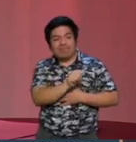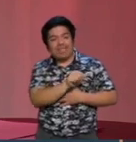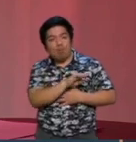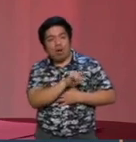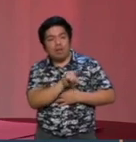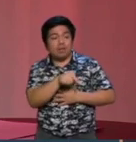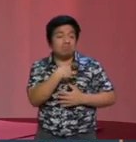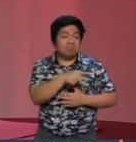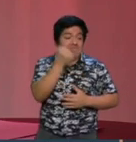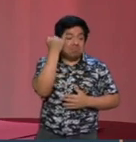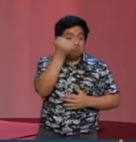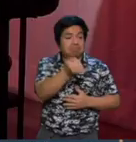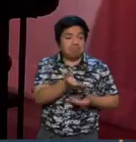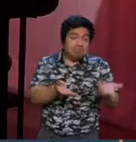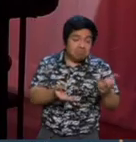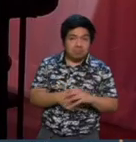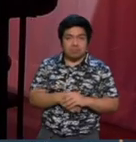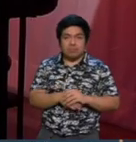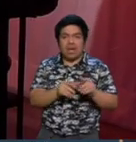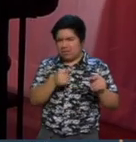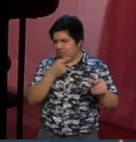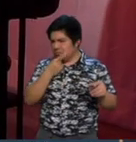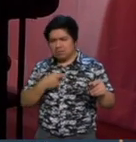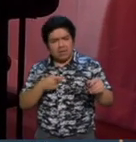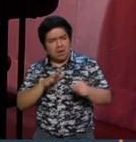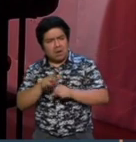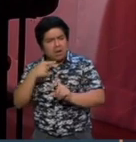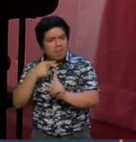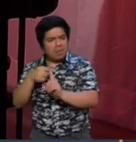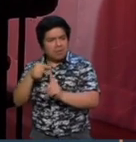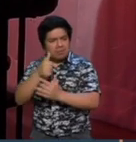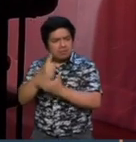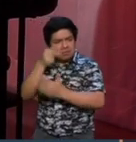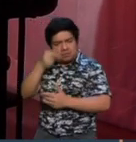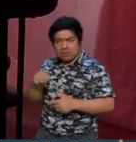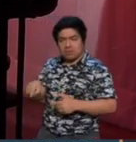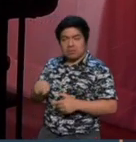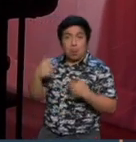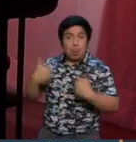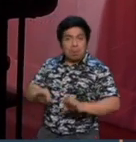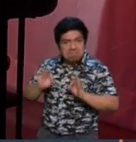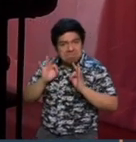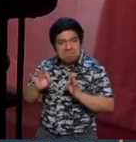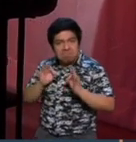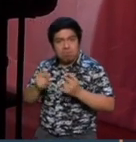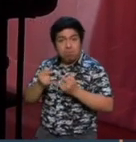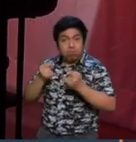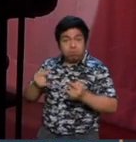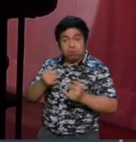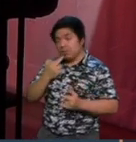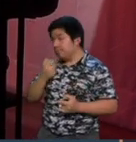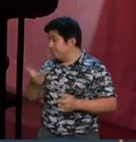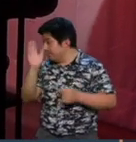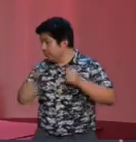México. ¿Cuál es la principal fortaleza? Porque también hay que decir que la Ciudad de México vive uno de sus mejores momentos en la historia. La